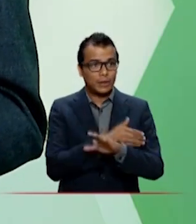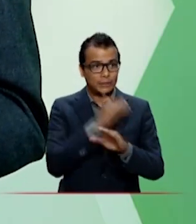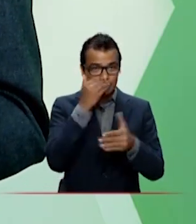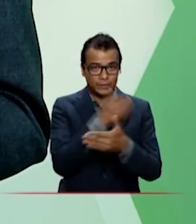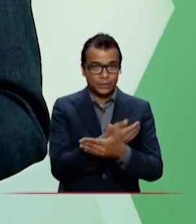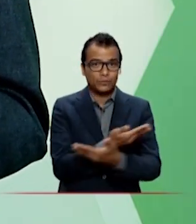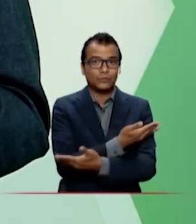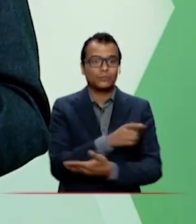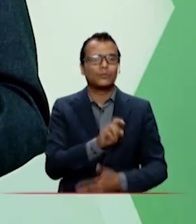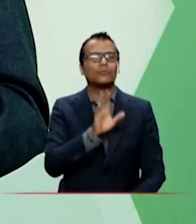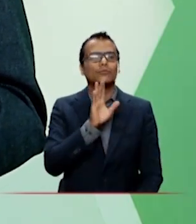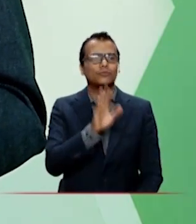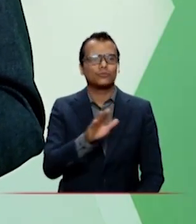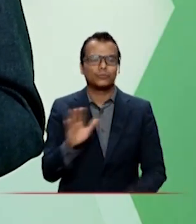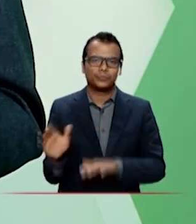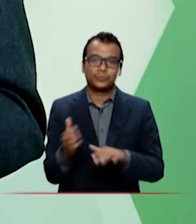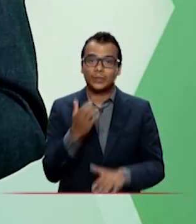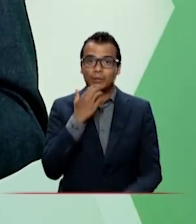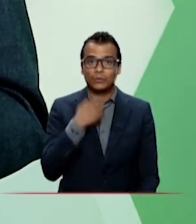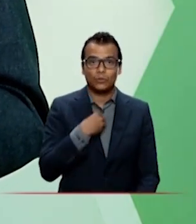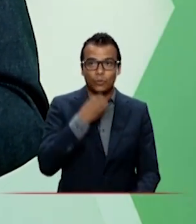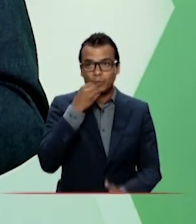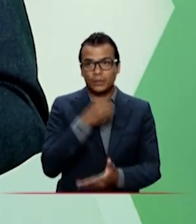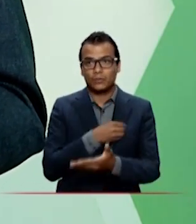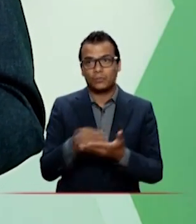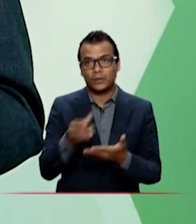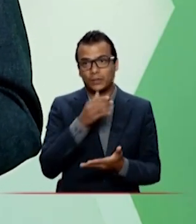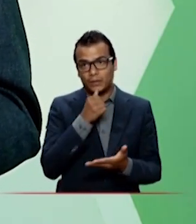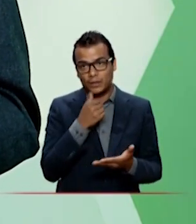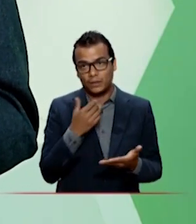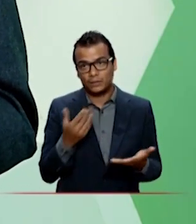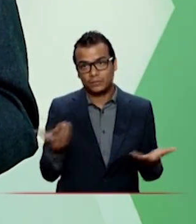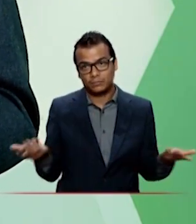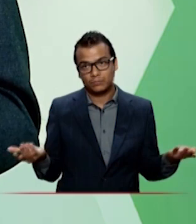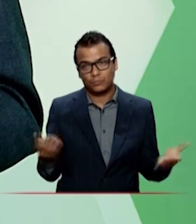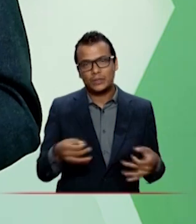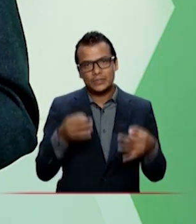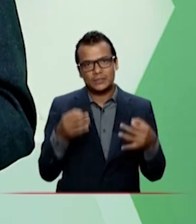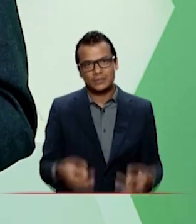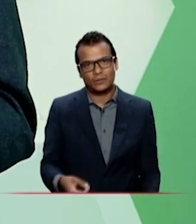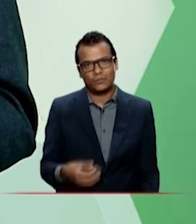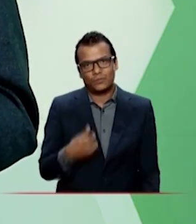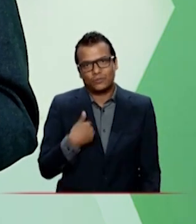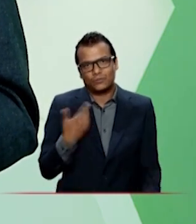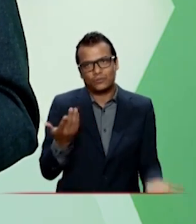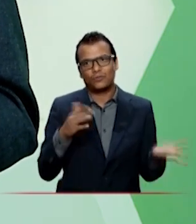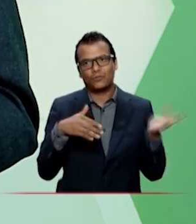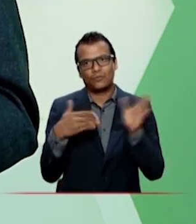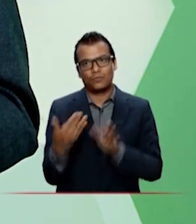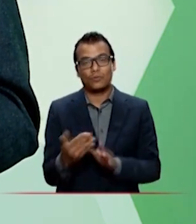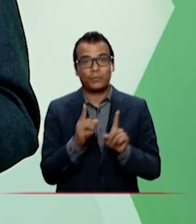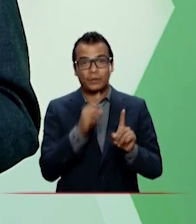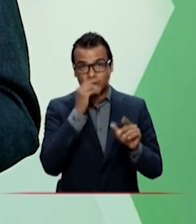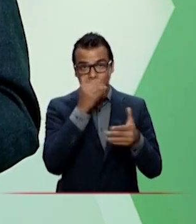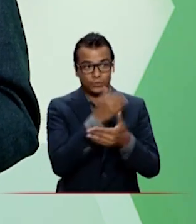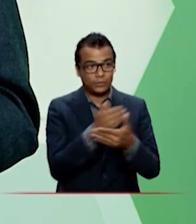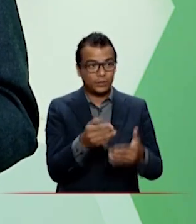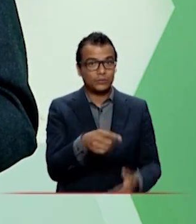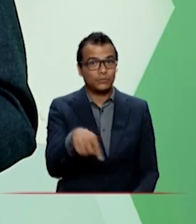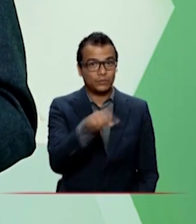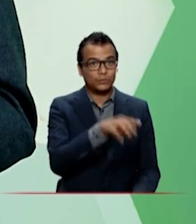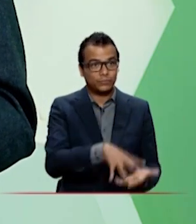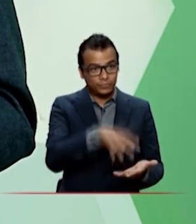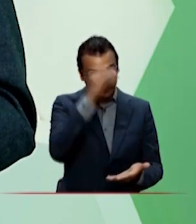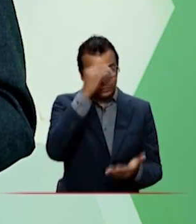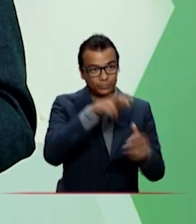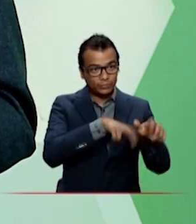Si no pudiéramos comprar alimentos, la mayoría de nosotros simplemente moriría de hambre. Pero los niños que veremos ahora no solo están aprendiendo